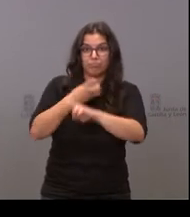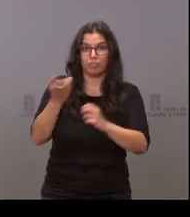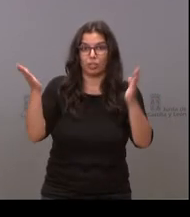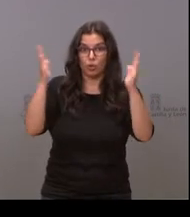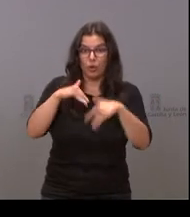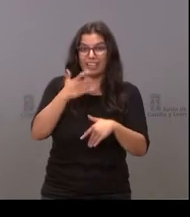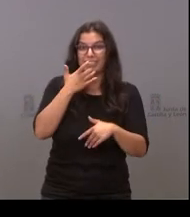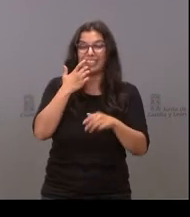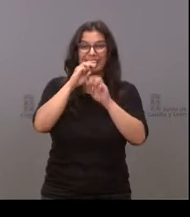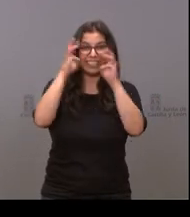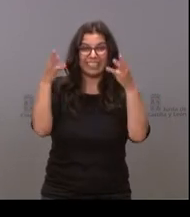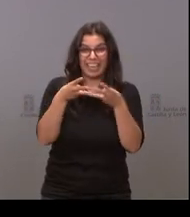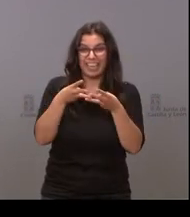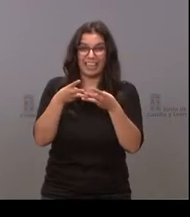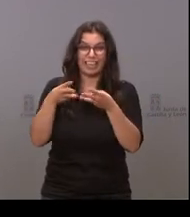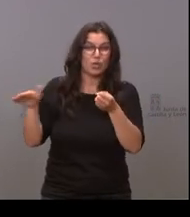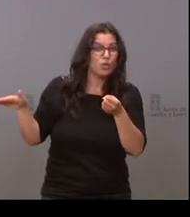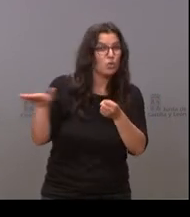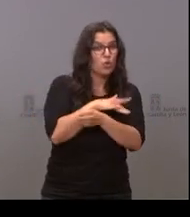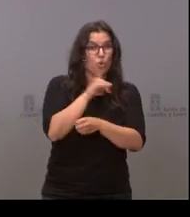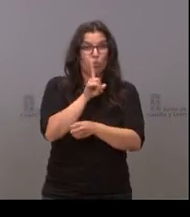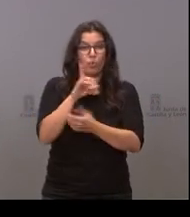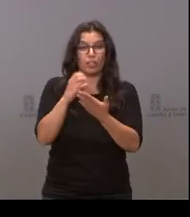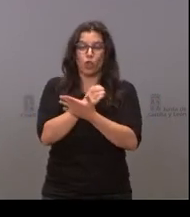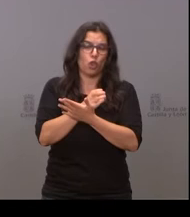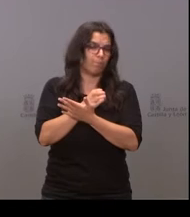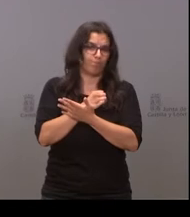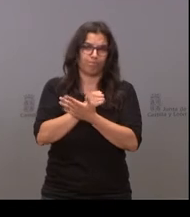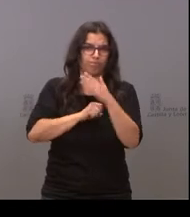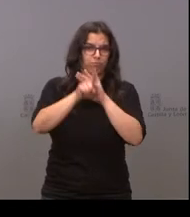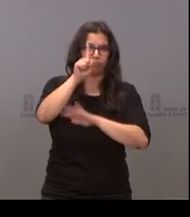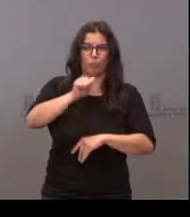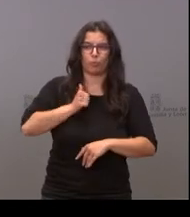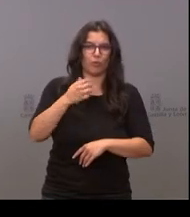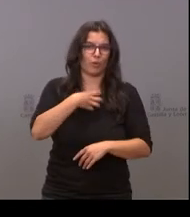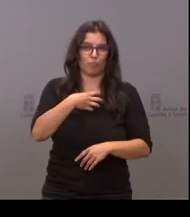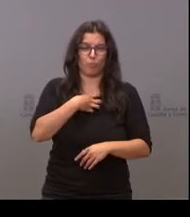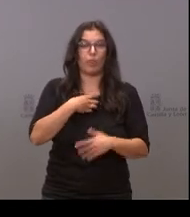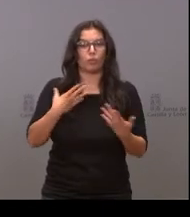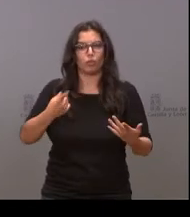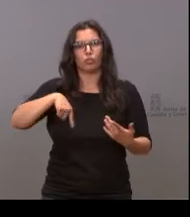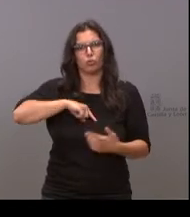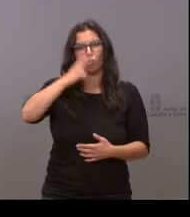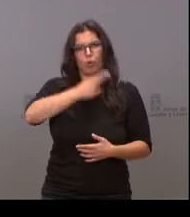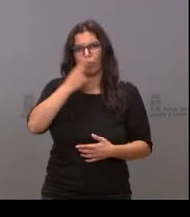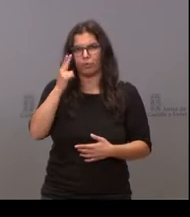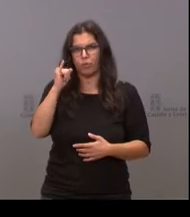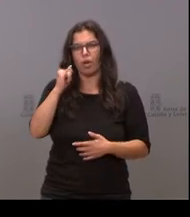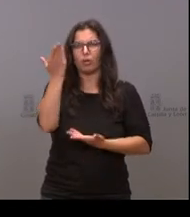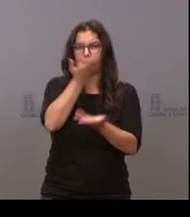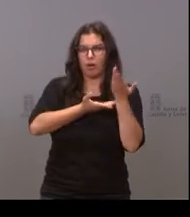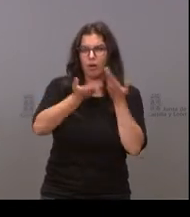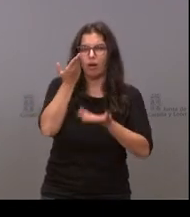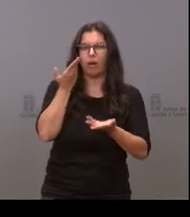a todos los rincones a todas las personas no puede haber oportunidades y ahí estamos comprometidos colaborando